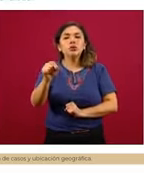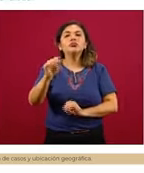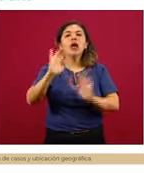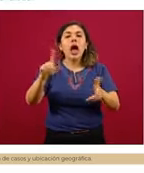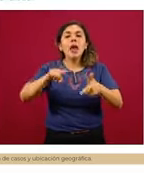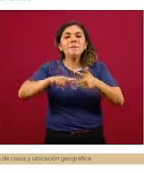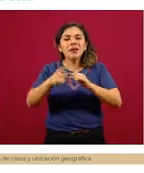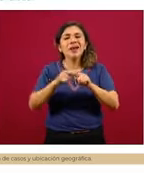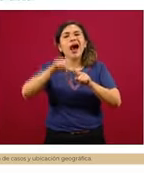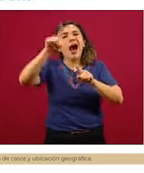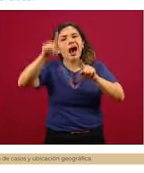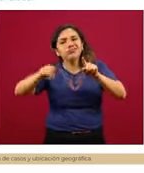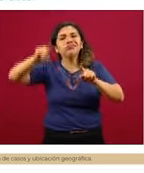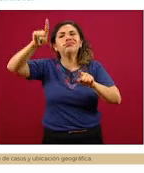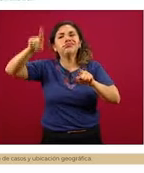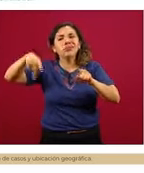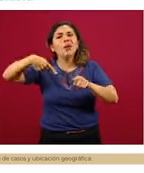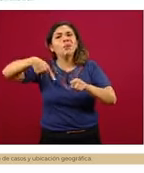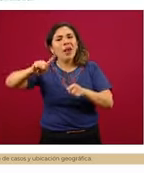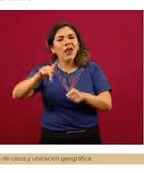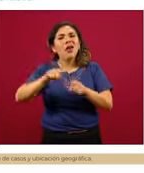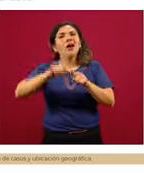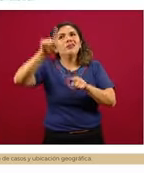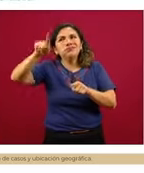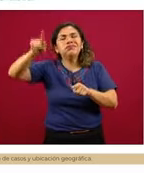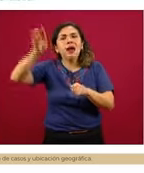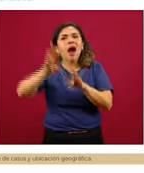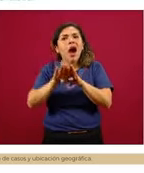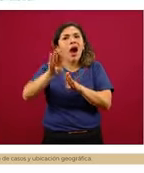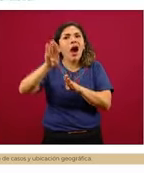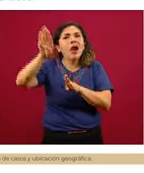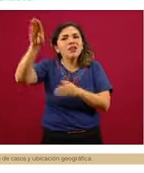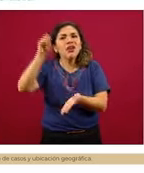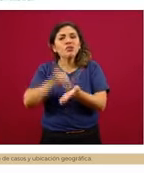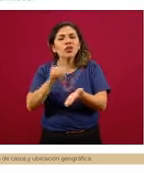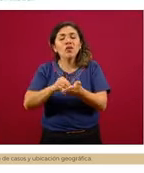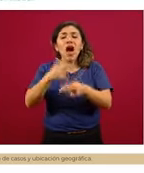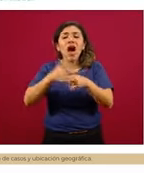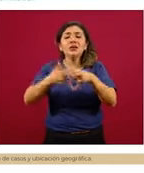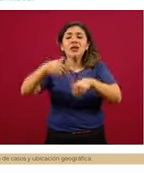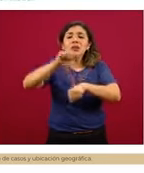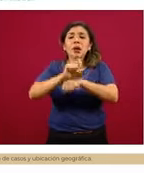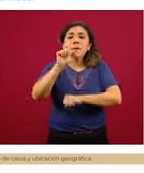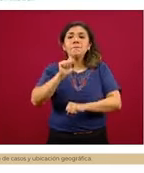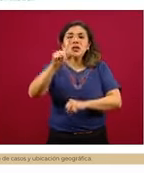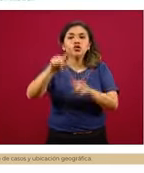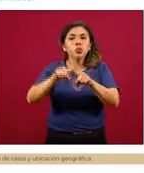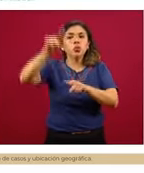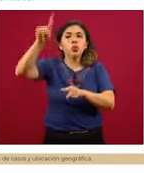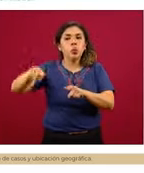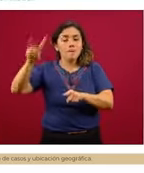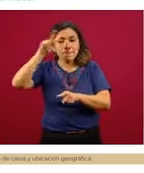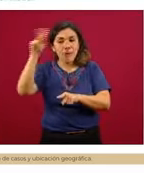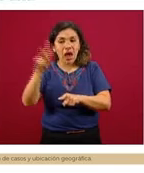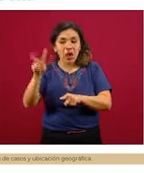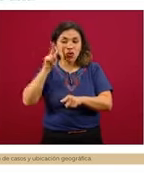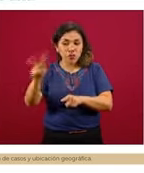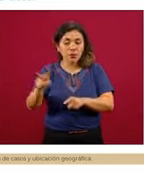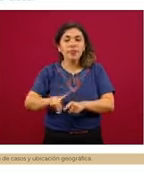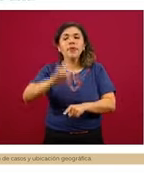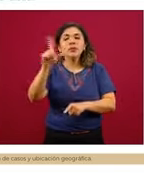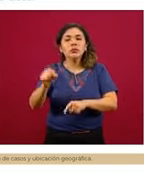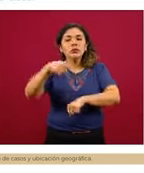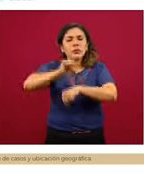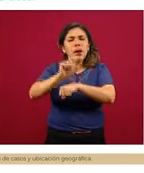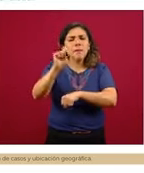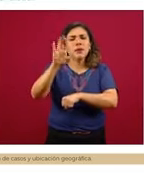comportamiento ondulante, pero un comportamiento ondulante ascendente que logra un pico en la semana 28. Vemos un descenso en